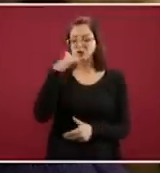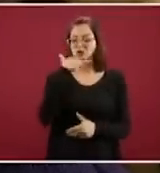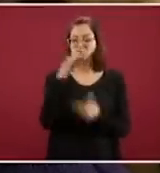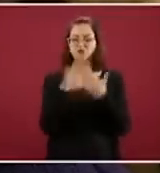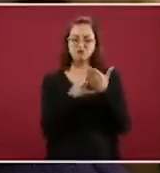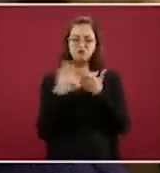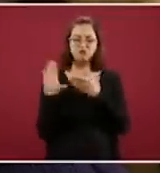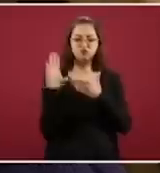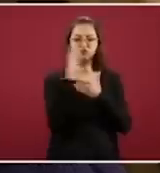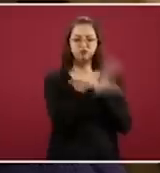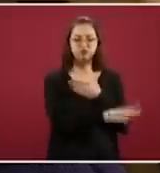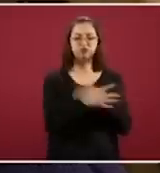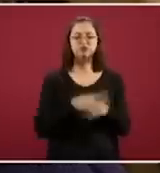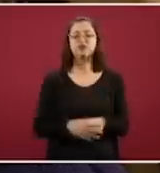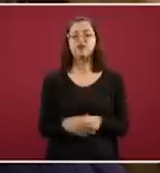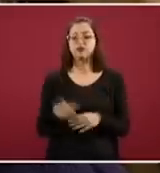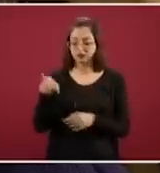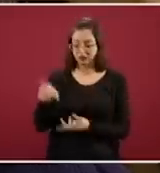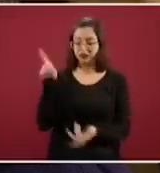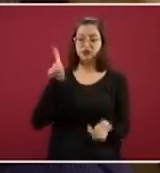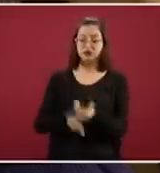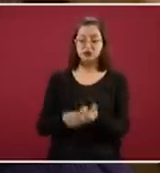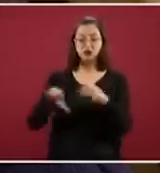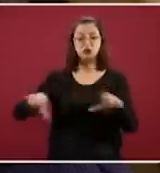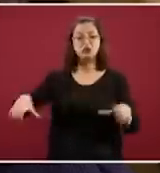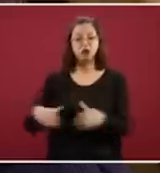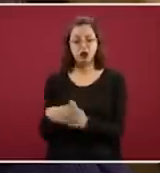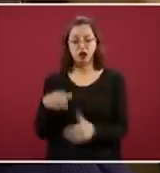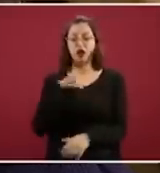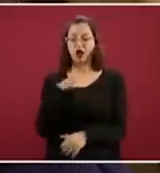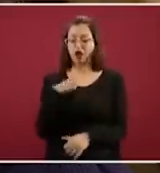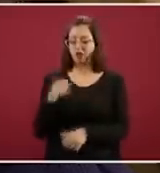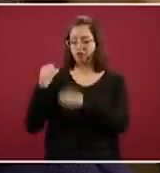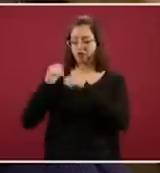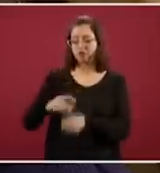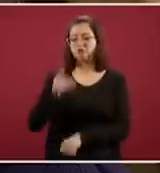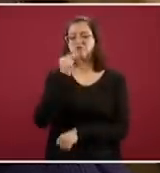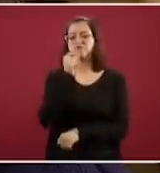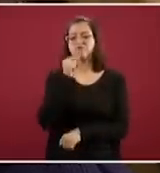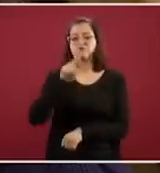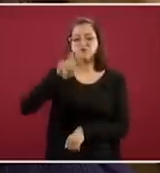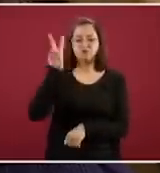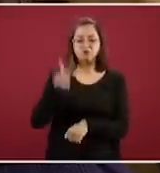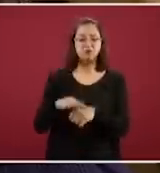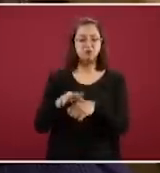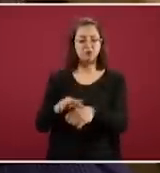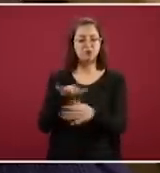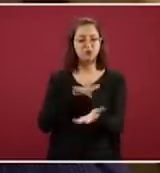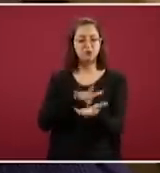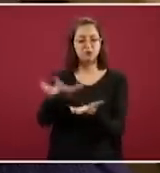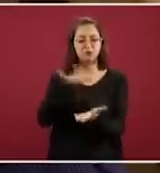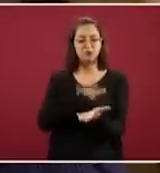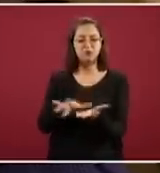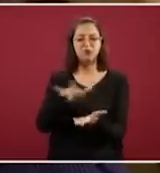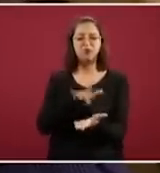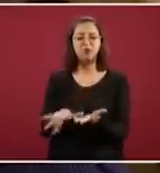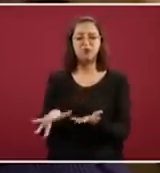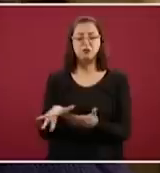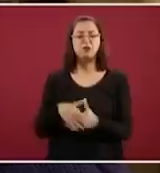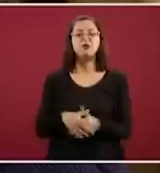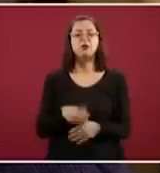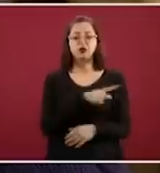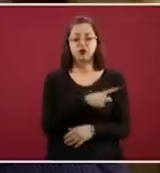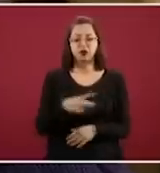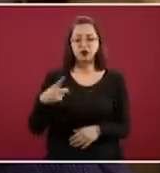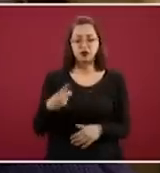A la verdadera policía comunitaria debe de apoyarse en el marco legal con el que actúa